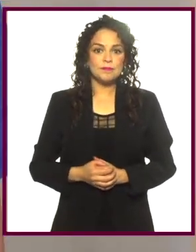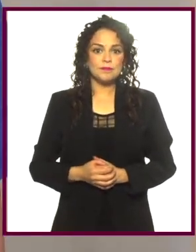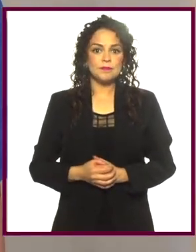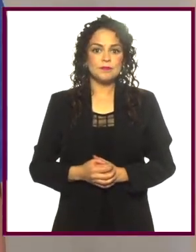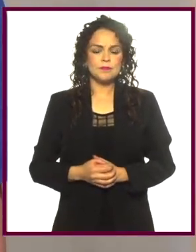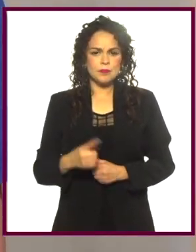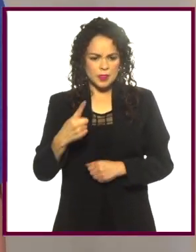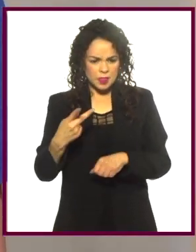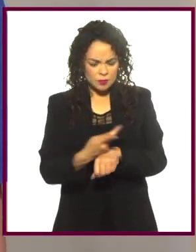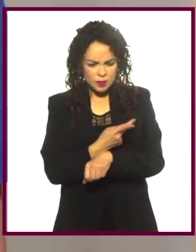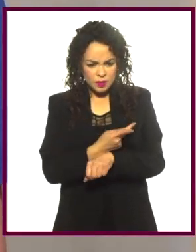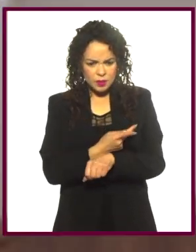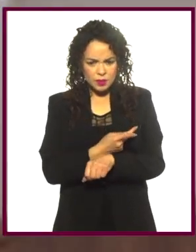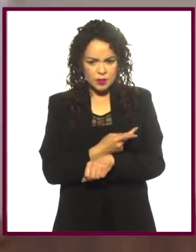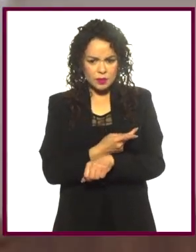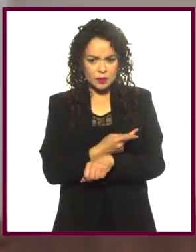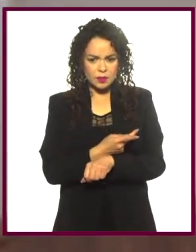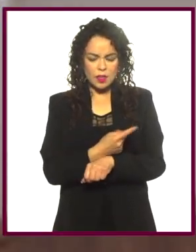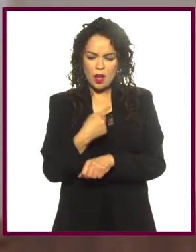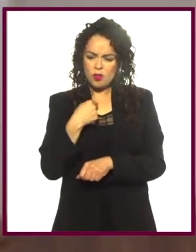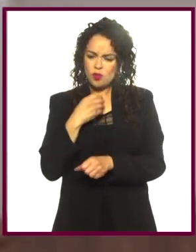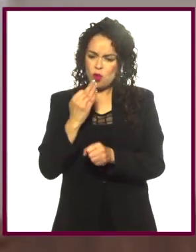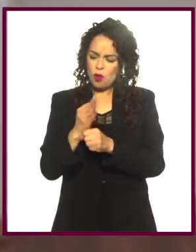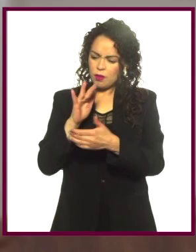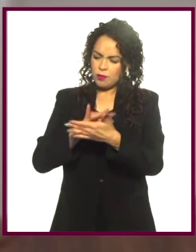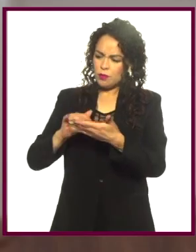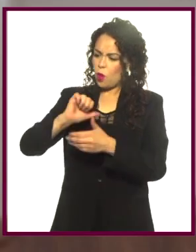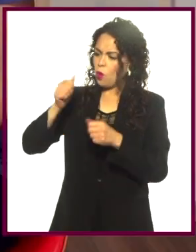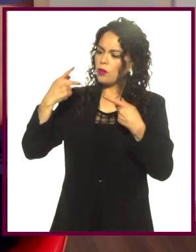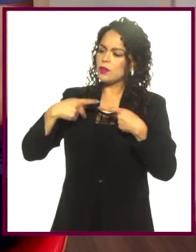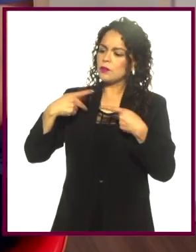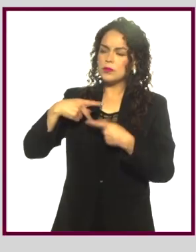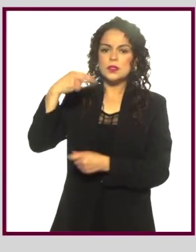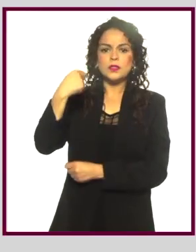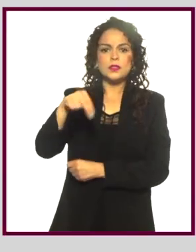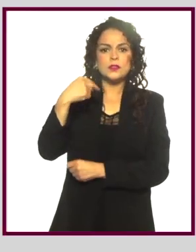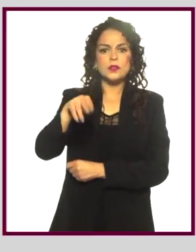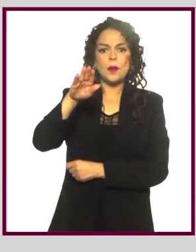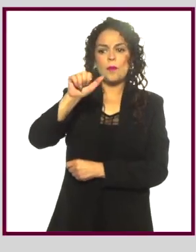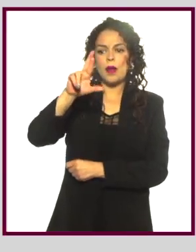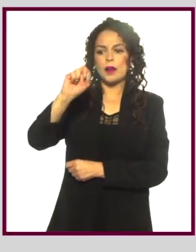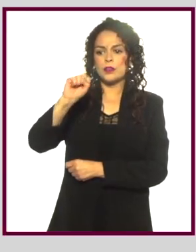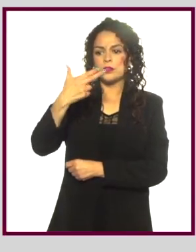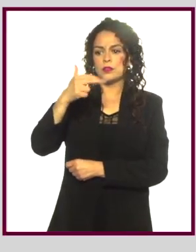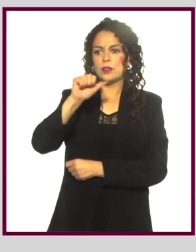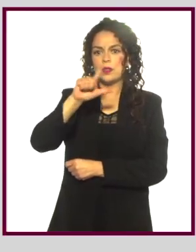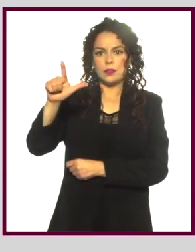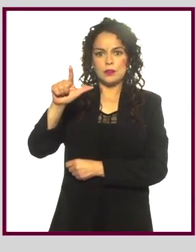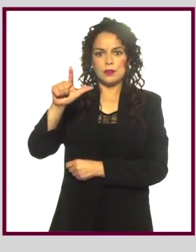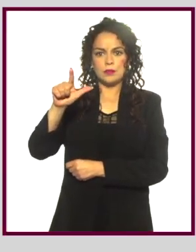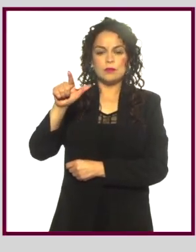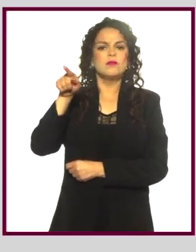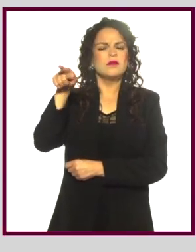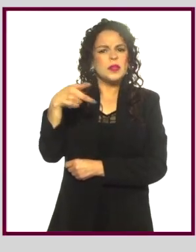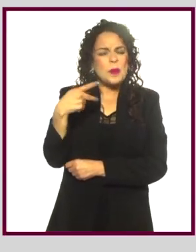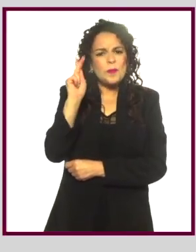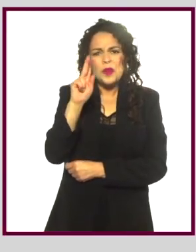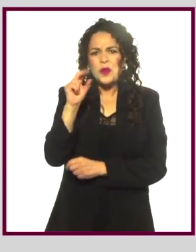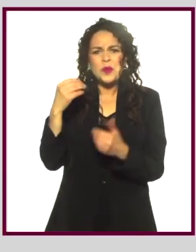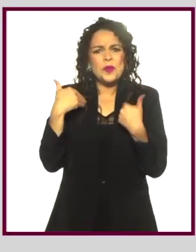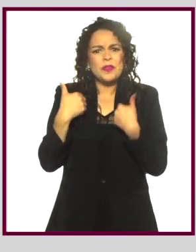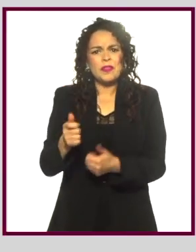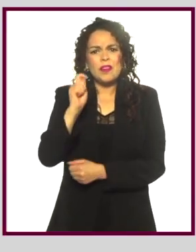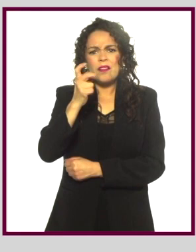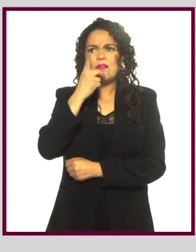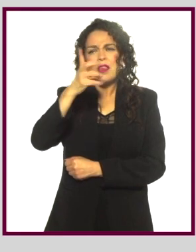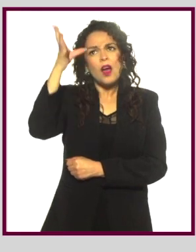¿Qué pasa, Hugo? Estaba leyendo a otro autor. Su nombre es Marshall McLuhan. Pero no entiendo bien